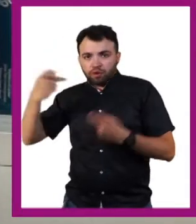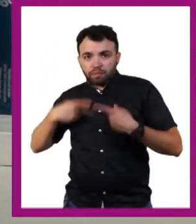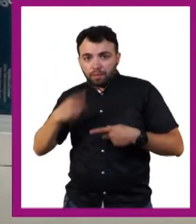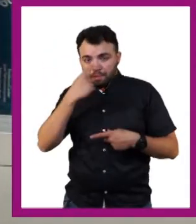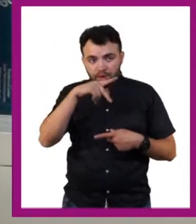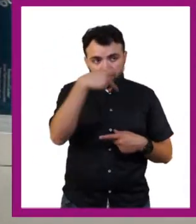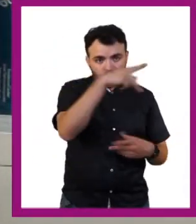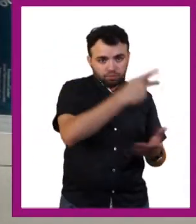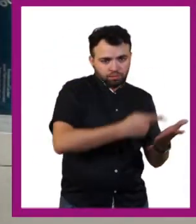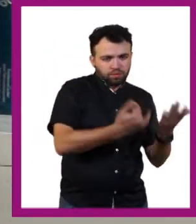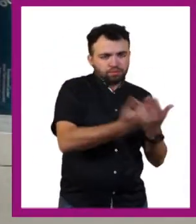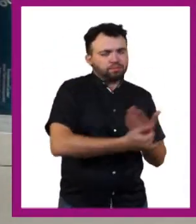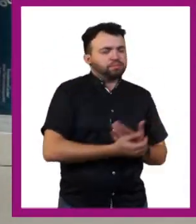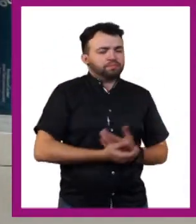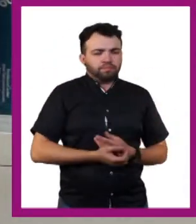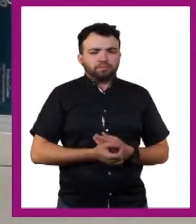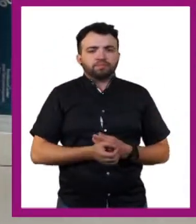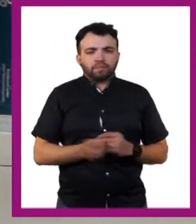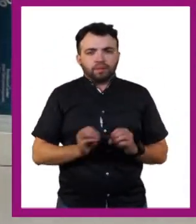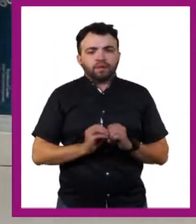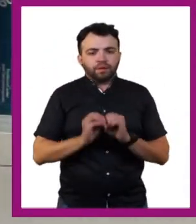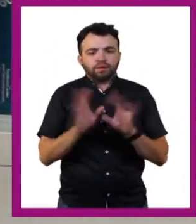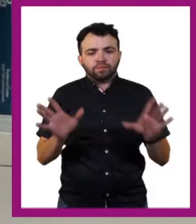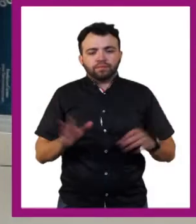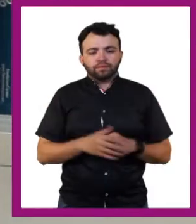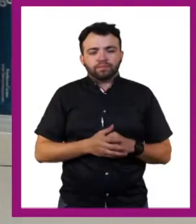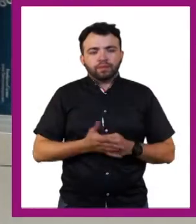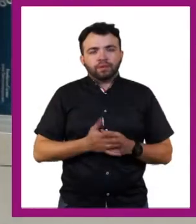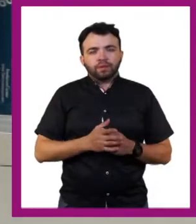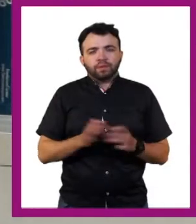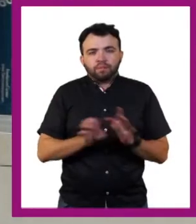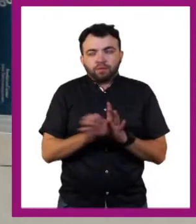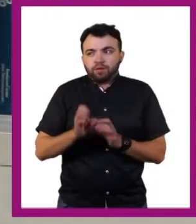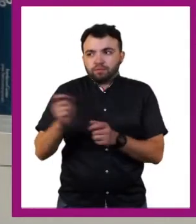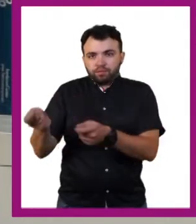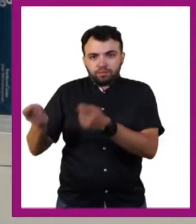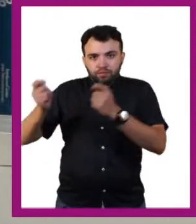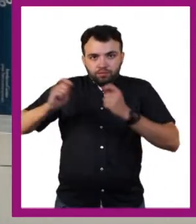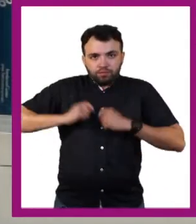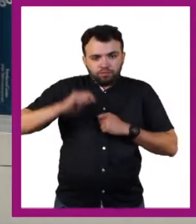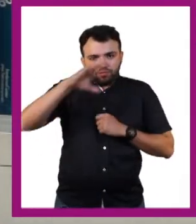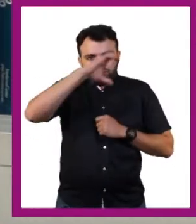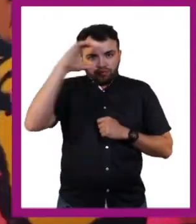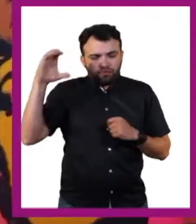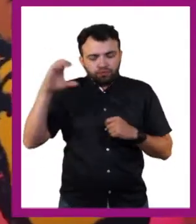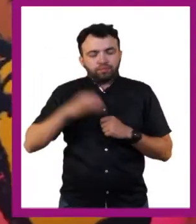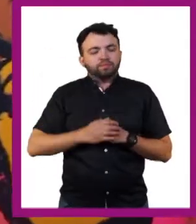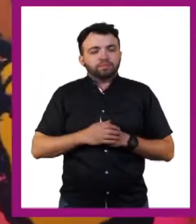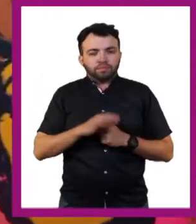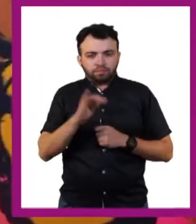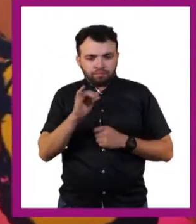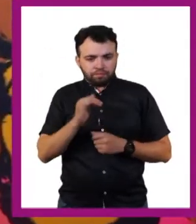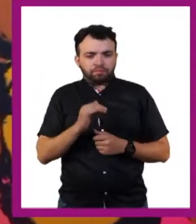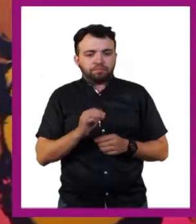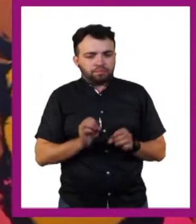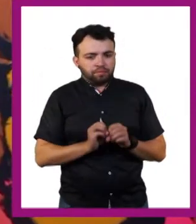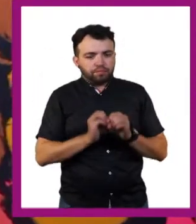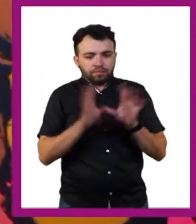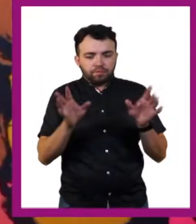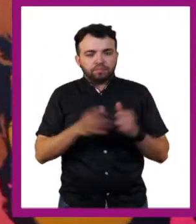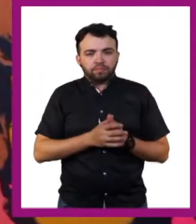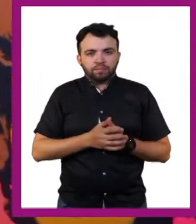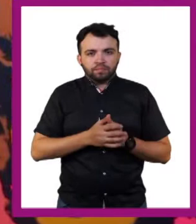por supuesto. O sea, te refieres como a la apropiación de imagen, ¿no? Uh-huh. Eso es un poco como lo que hacía Andy Warhol. De hecho, es uno de los recursos del